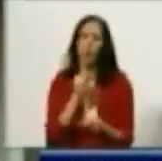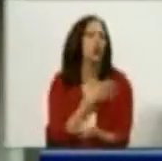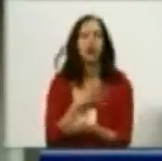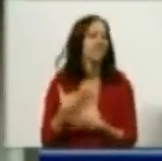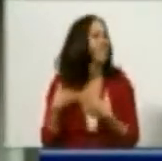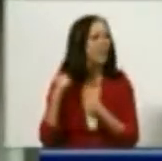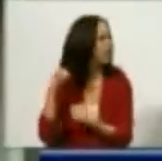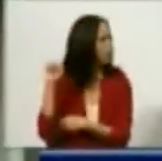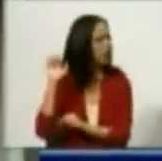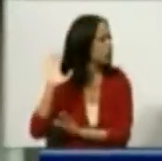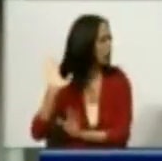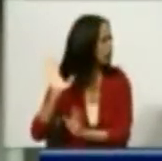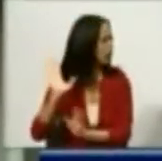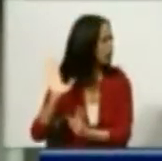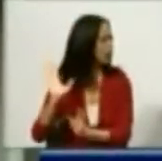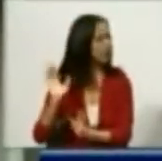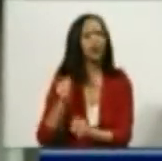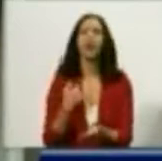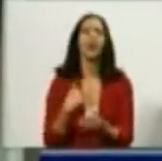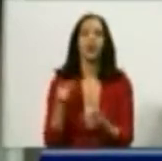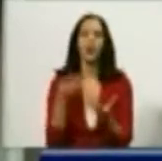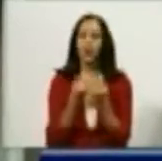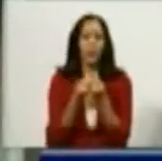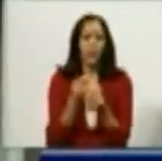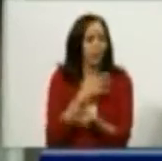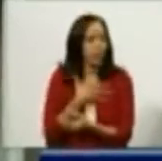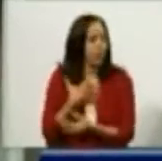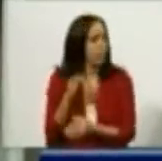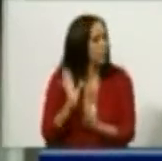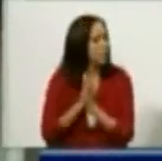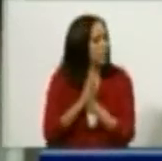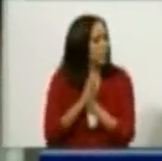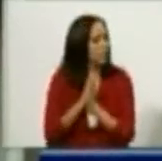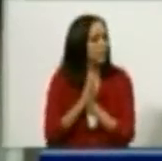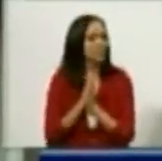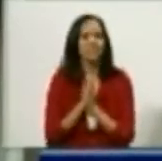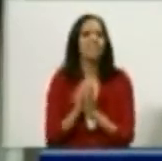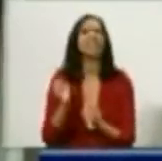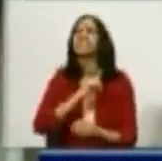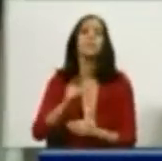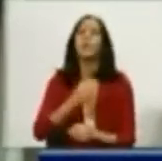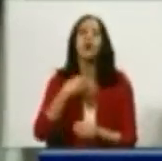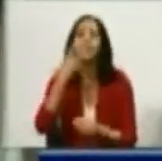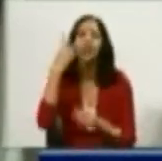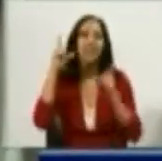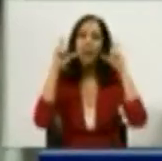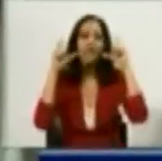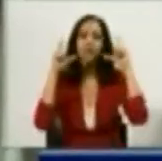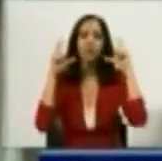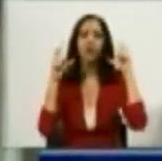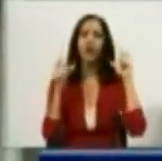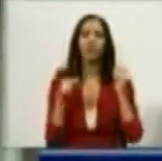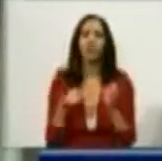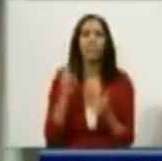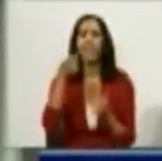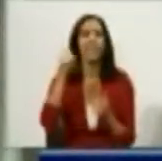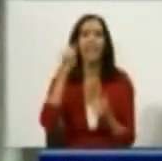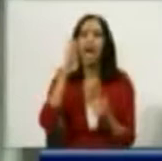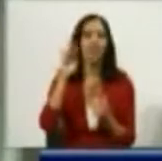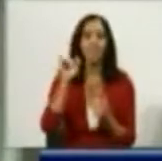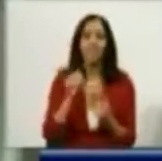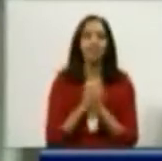ver las fotos de tintor y con Marco Rubio no por favor tampoco quiero ver las fotos de Arellano por favor